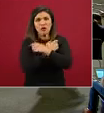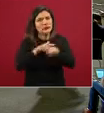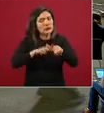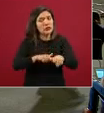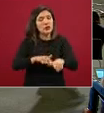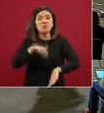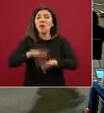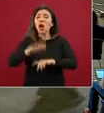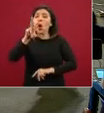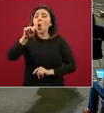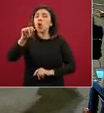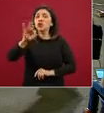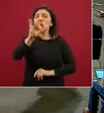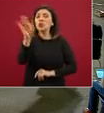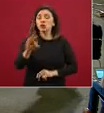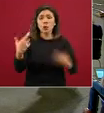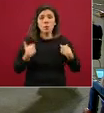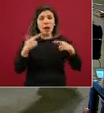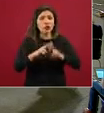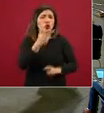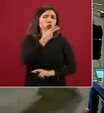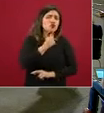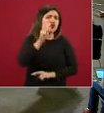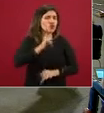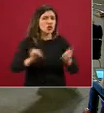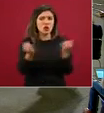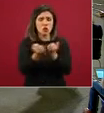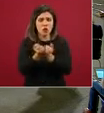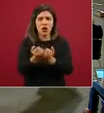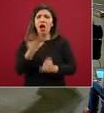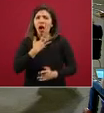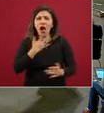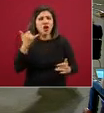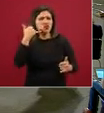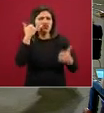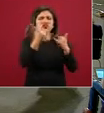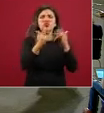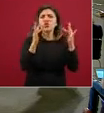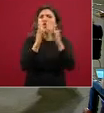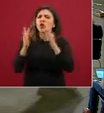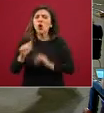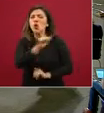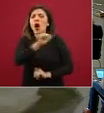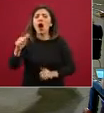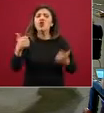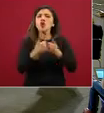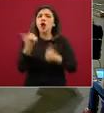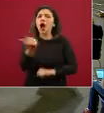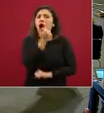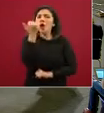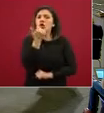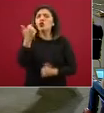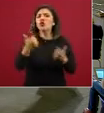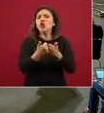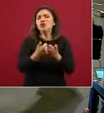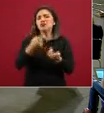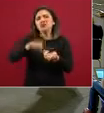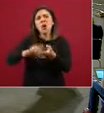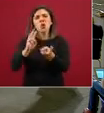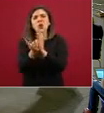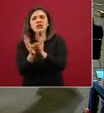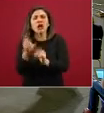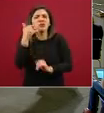el 80% de las maestras y maestros estuvieron en contacto con sus alumnos a través de electrónico,